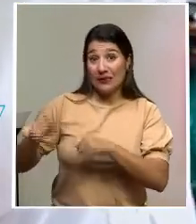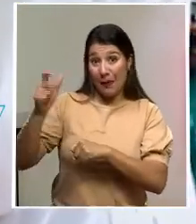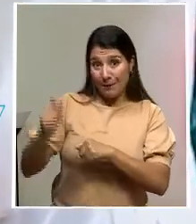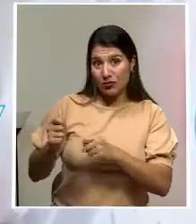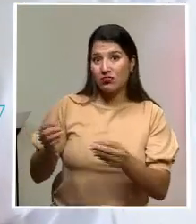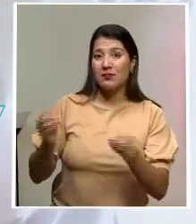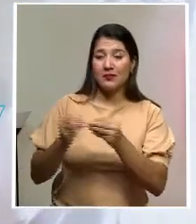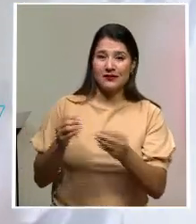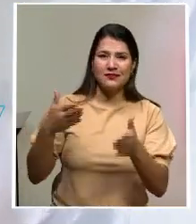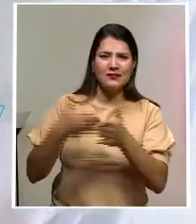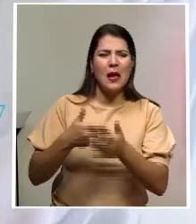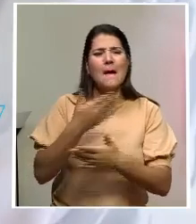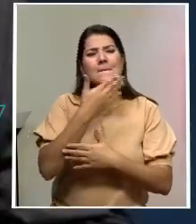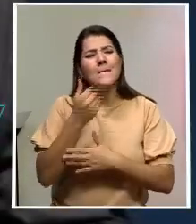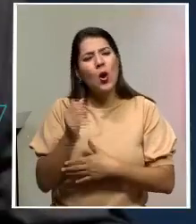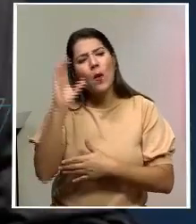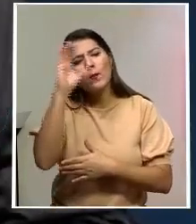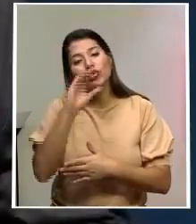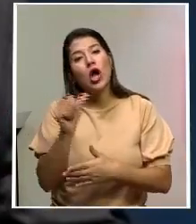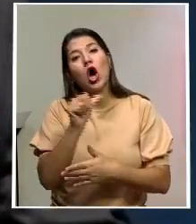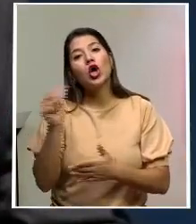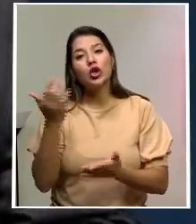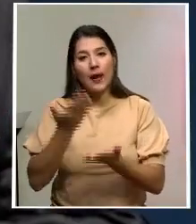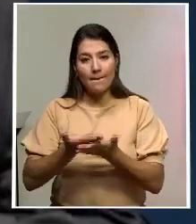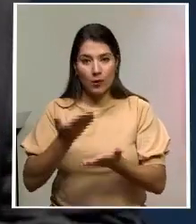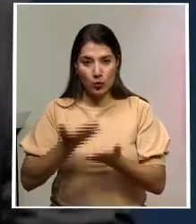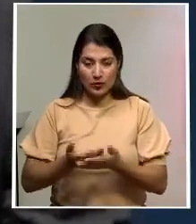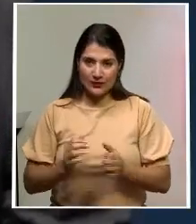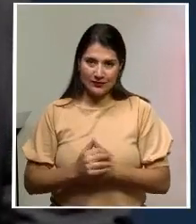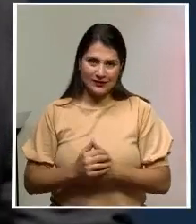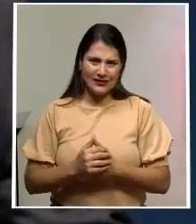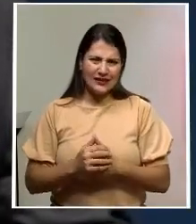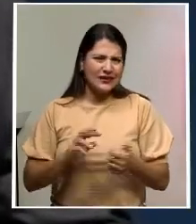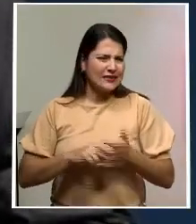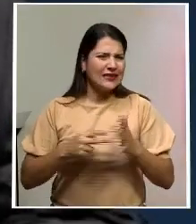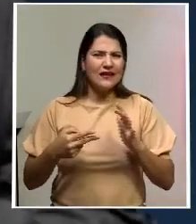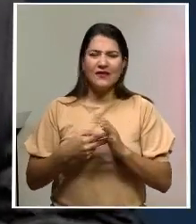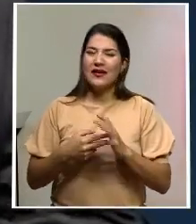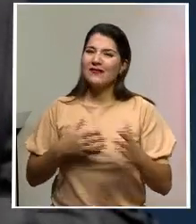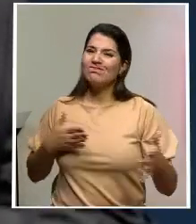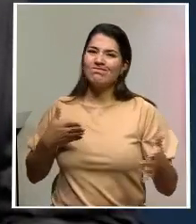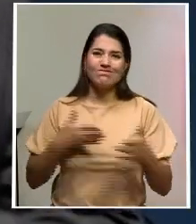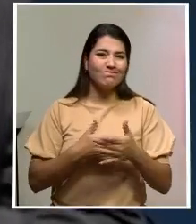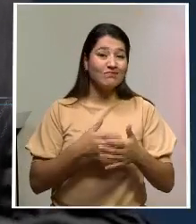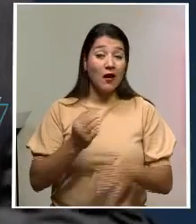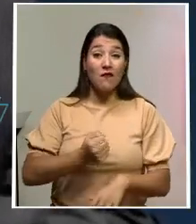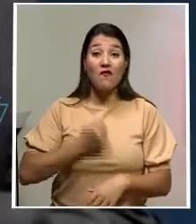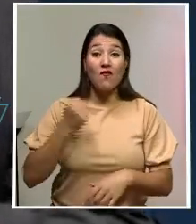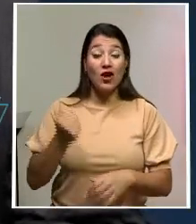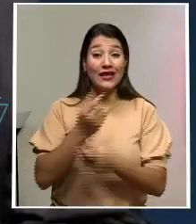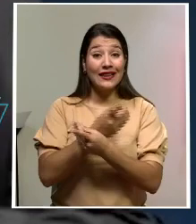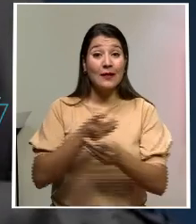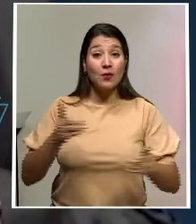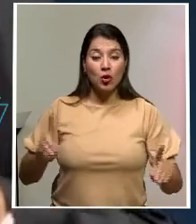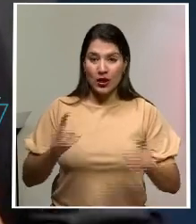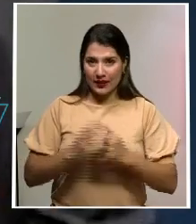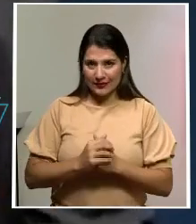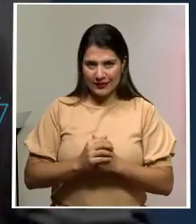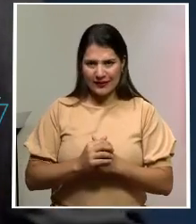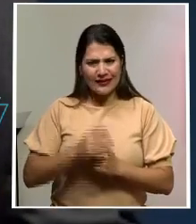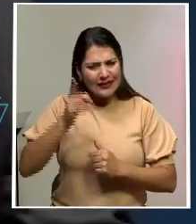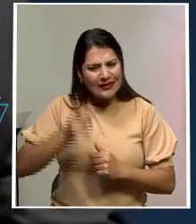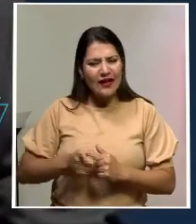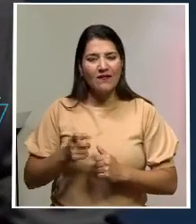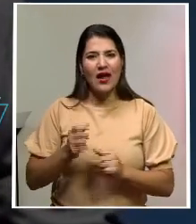otras propuestas. Sería un fuerte golpe a nuestra democracia y más bien debería ser un proceso